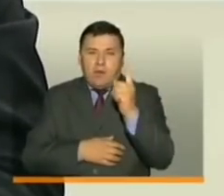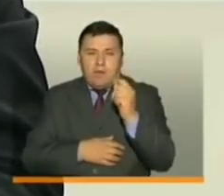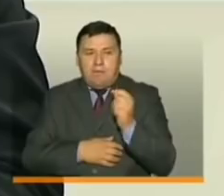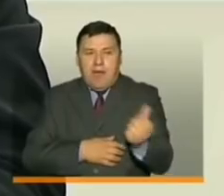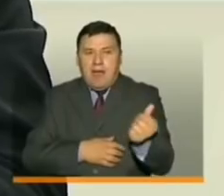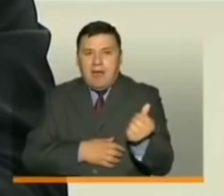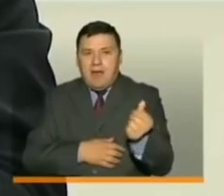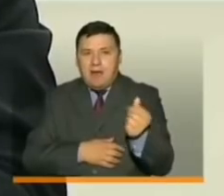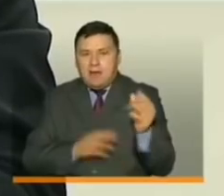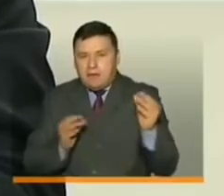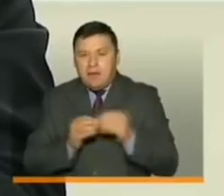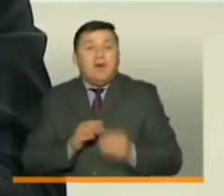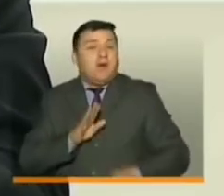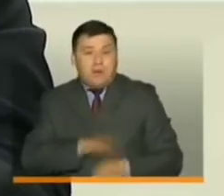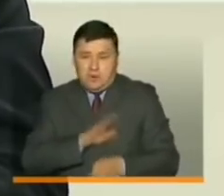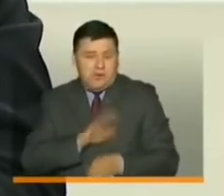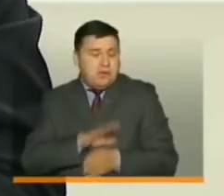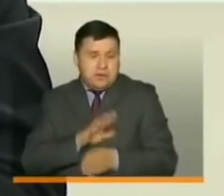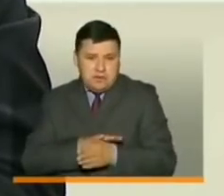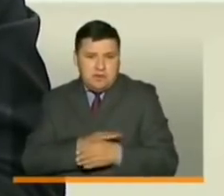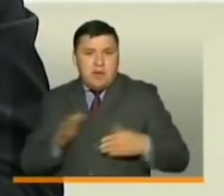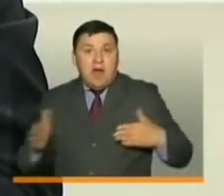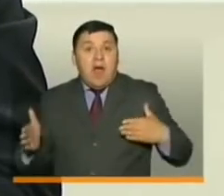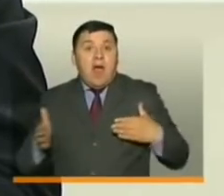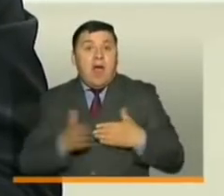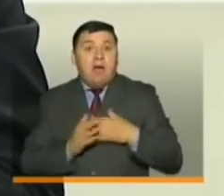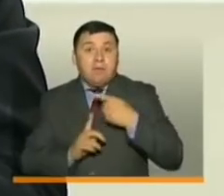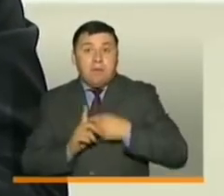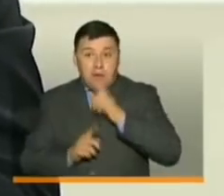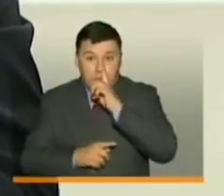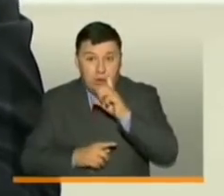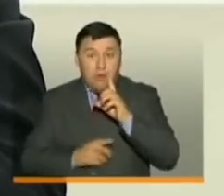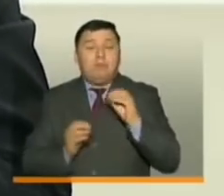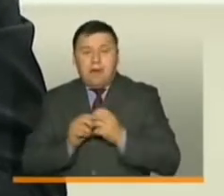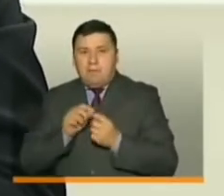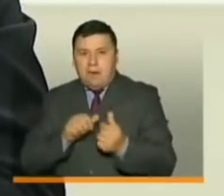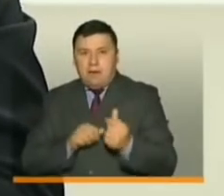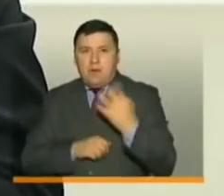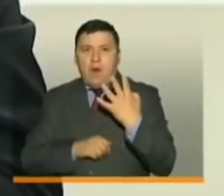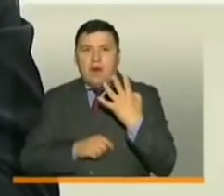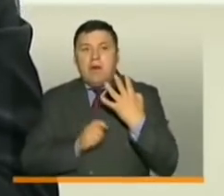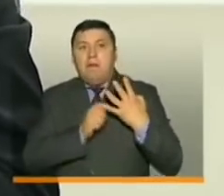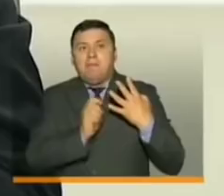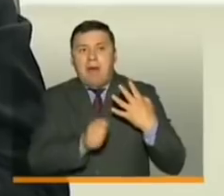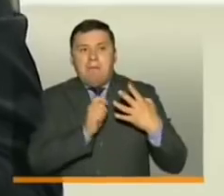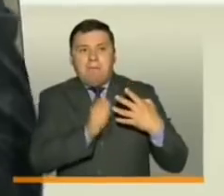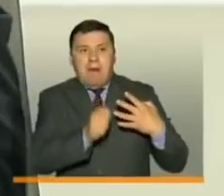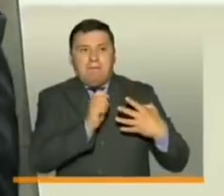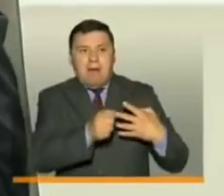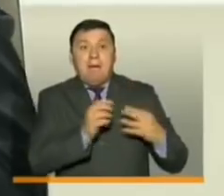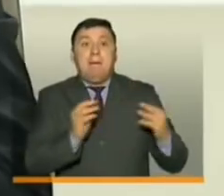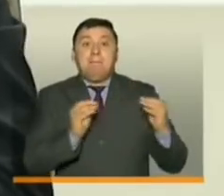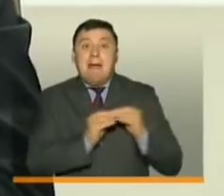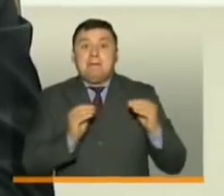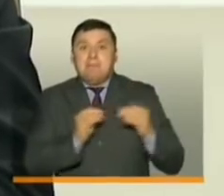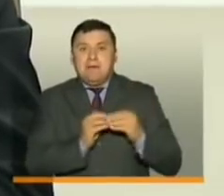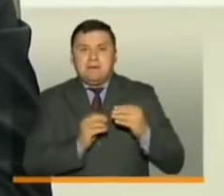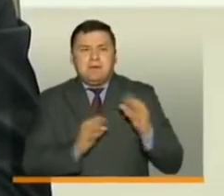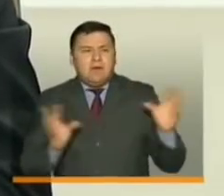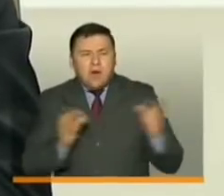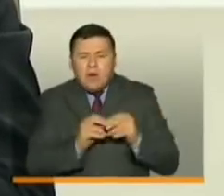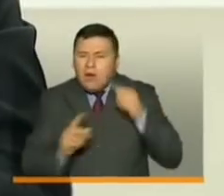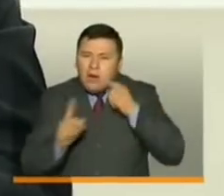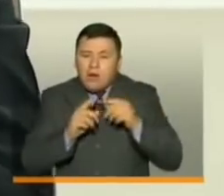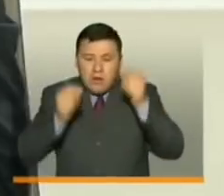solidario así continuaremos al finales de este mes julio se hará el cuarto giro esperamos estar cada vez más cerca de esos tres millones de hogares